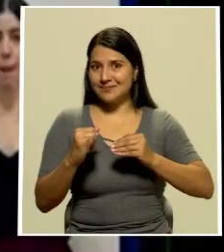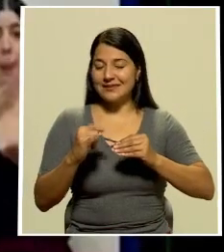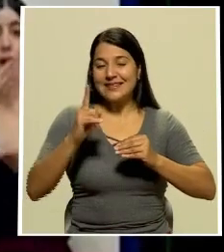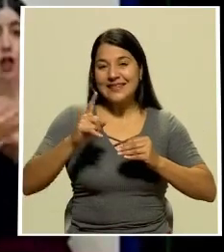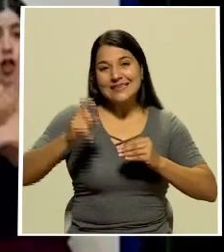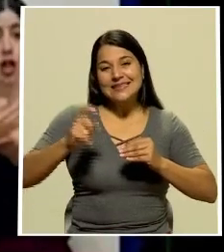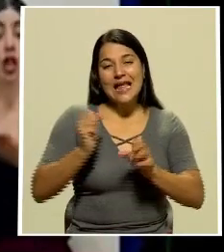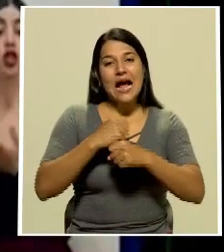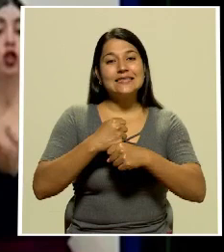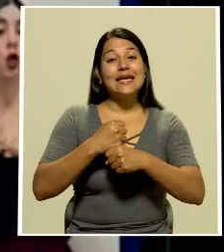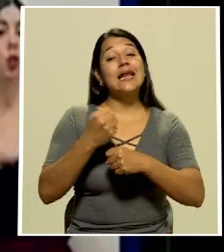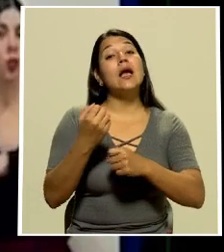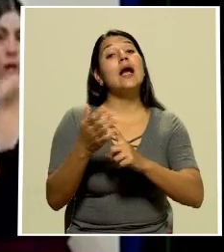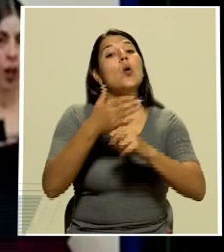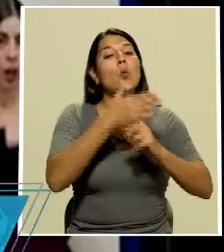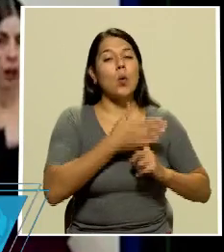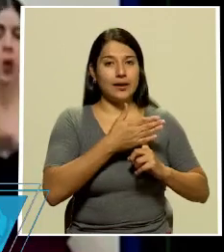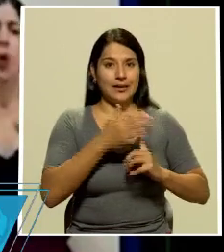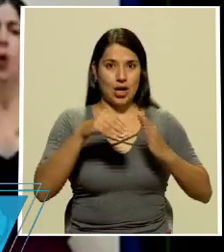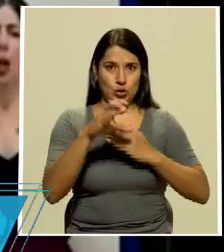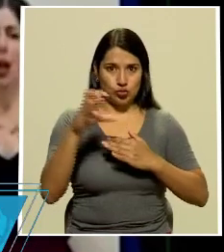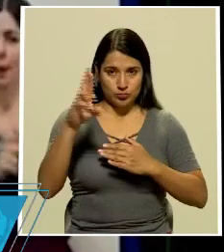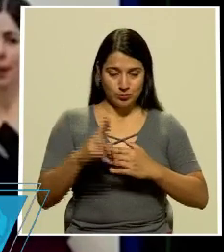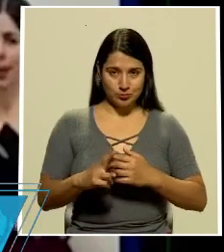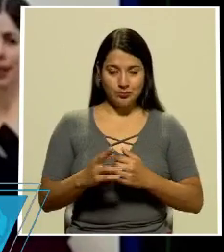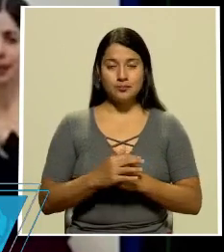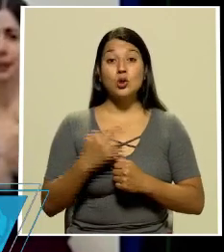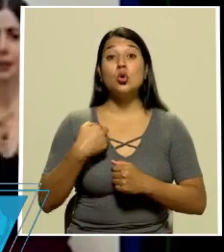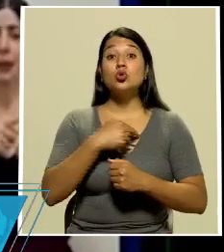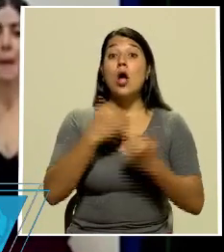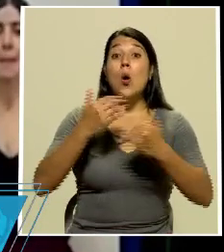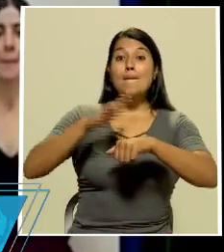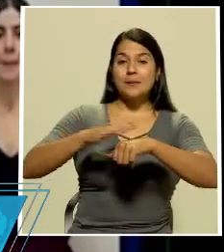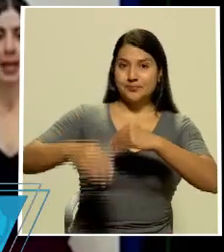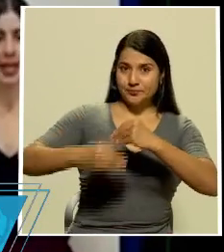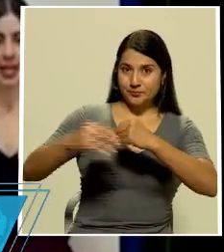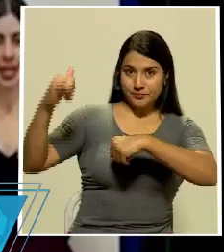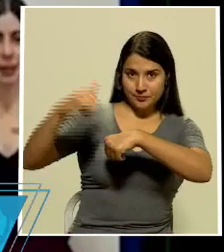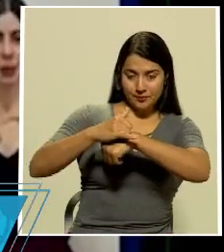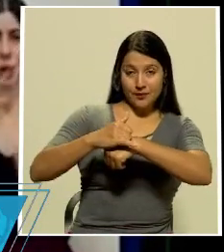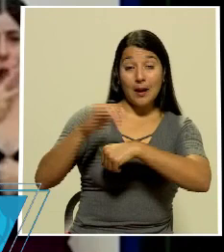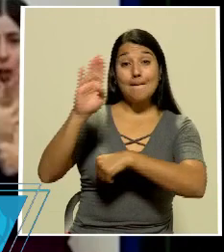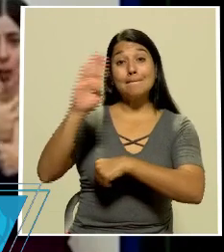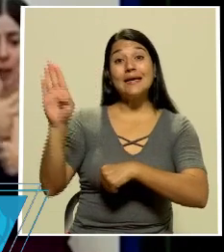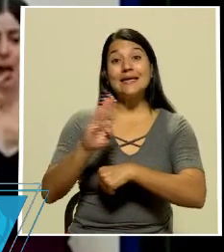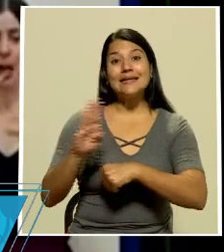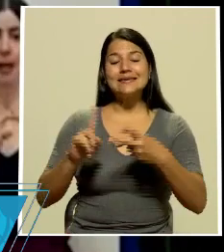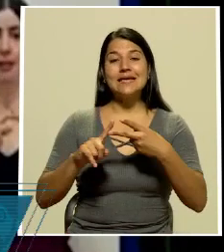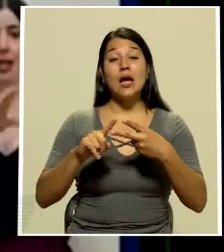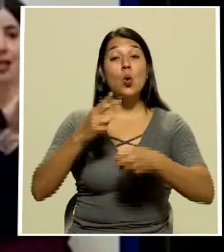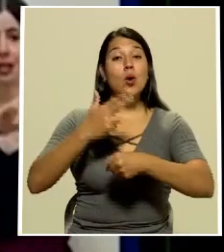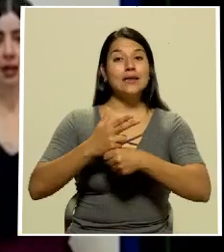de la frontera aérea para los siguientes países: Belice, Guatemala,